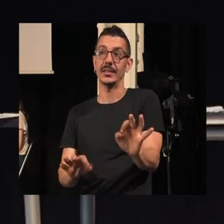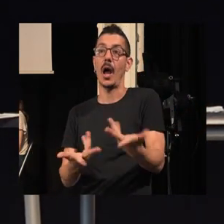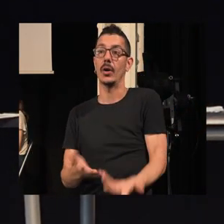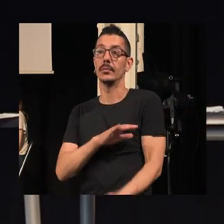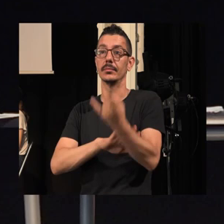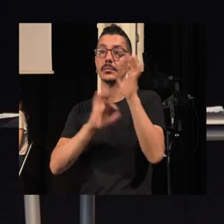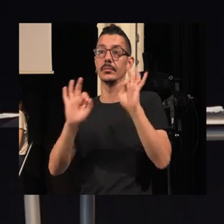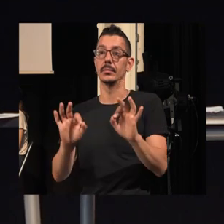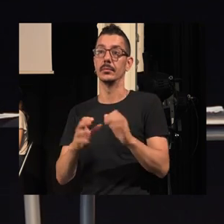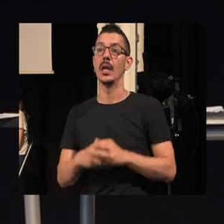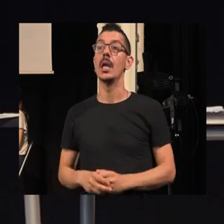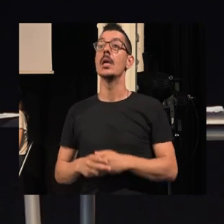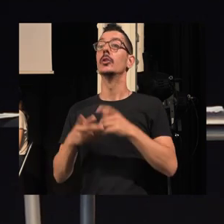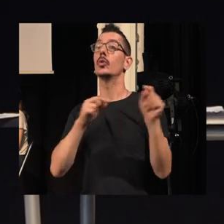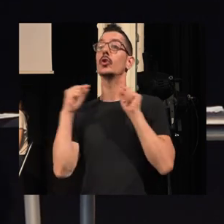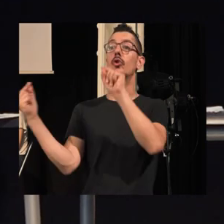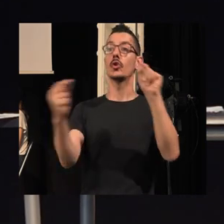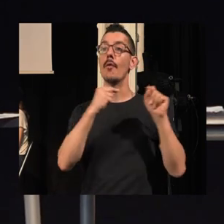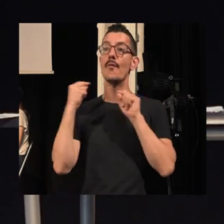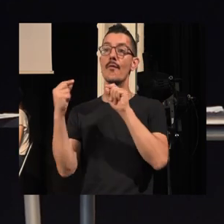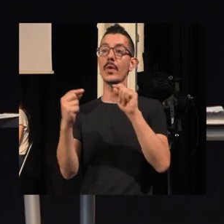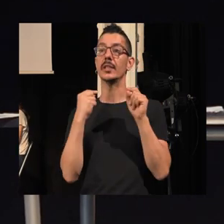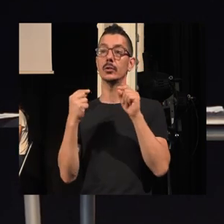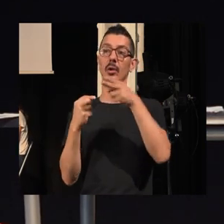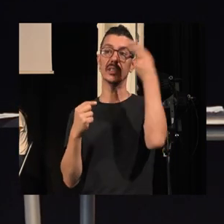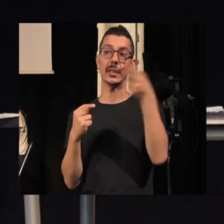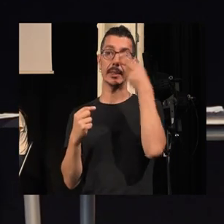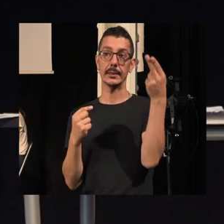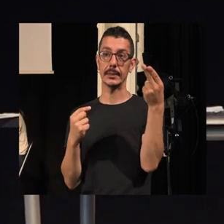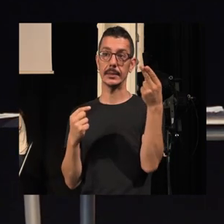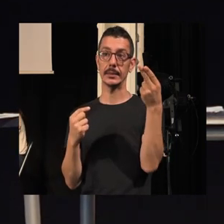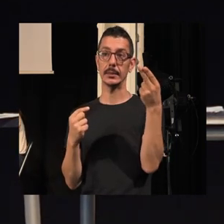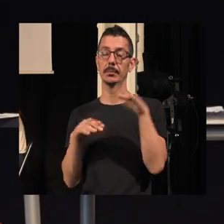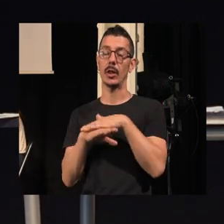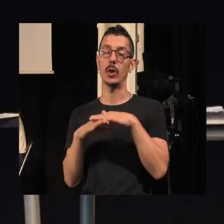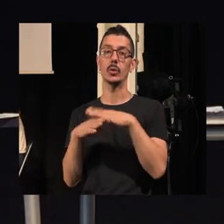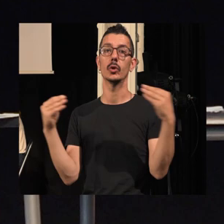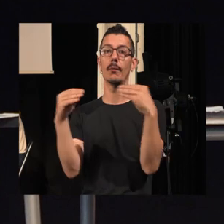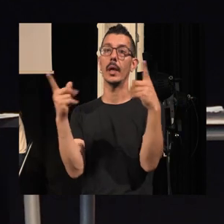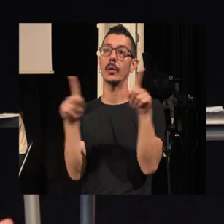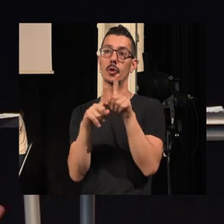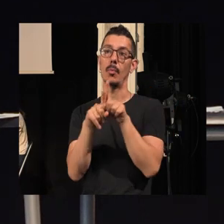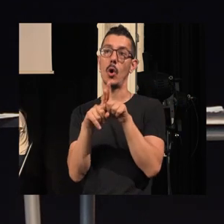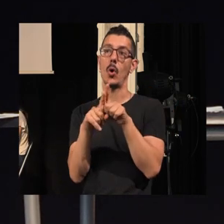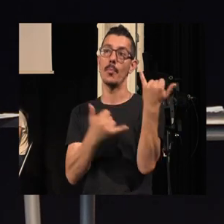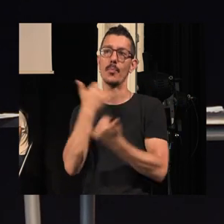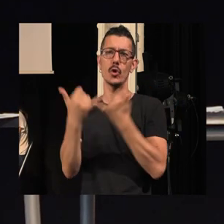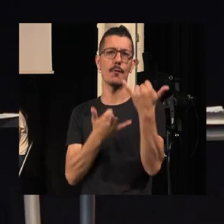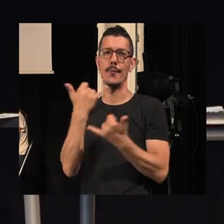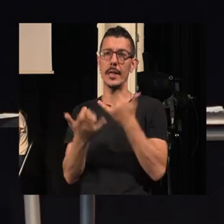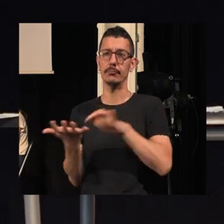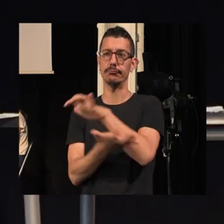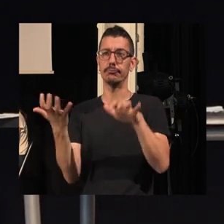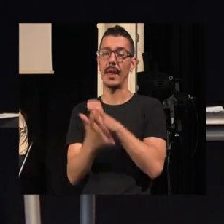Y es un conflicto de intereses, es un conflicto de clases sociales, es un conflicto de cuerpos, es